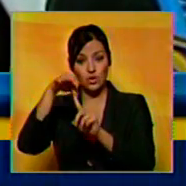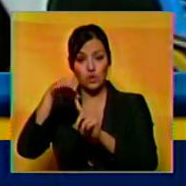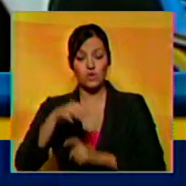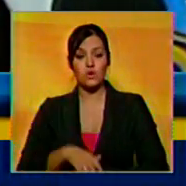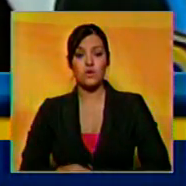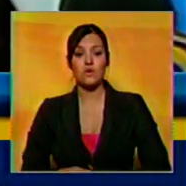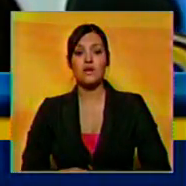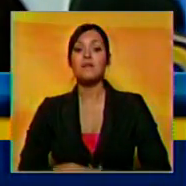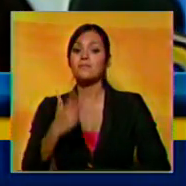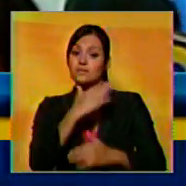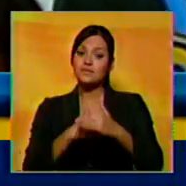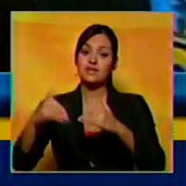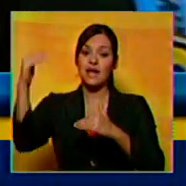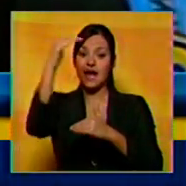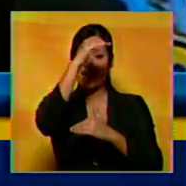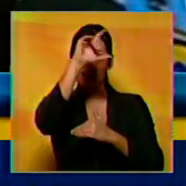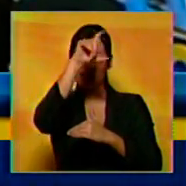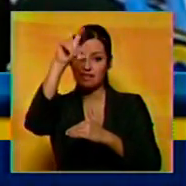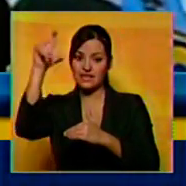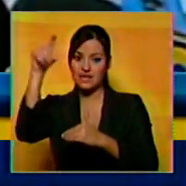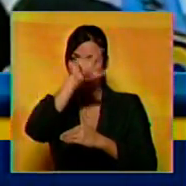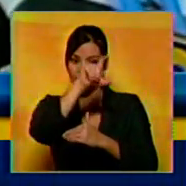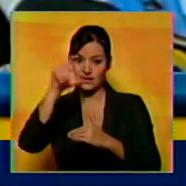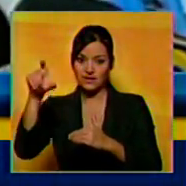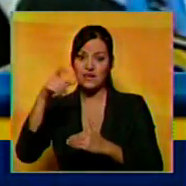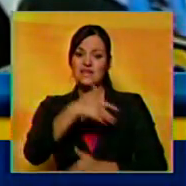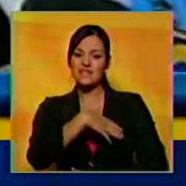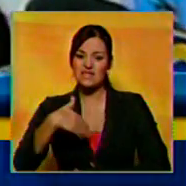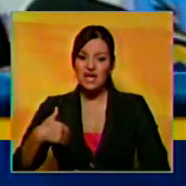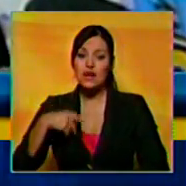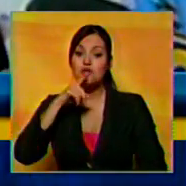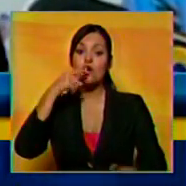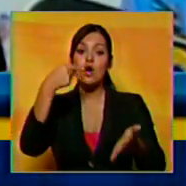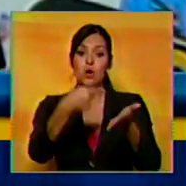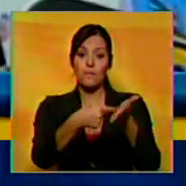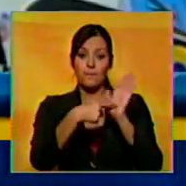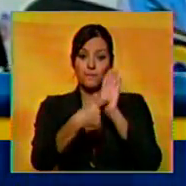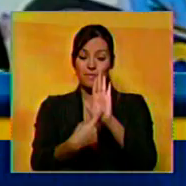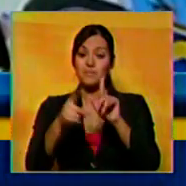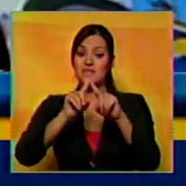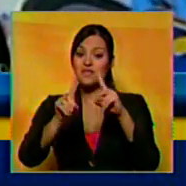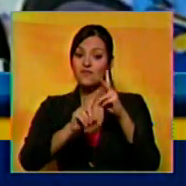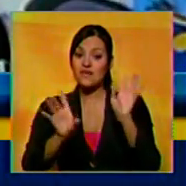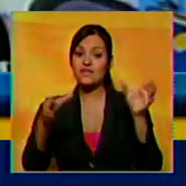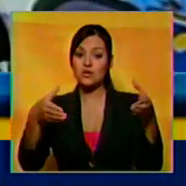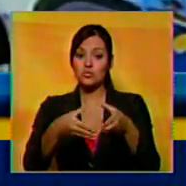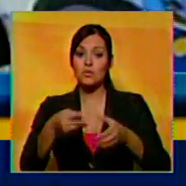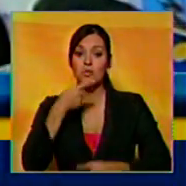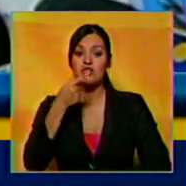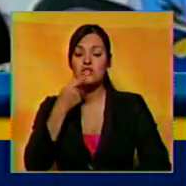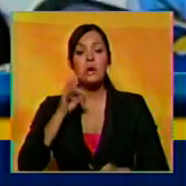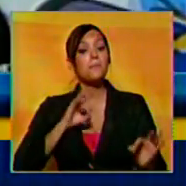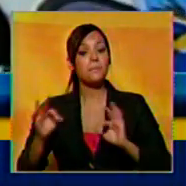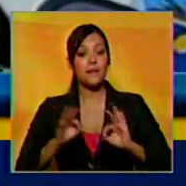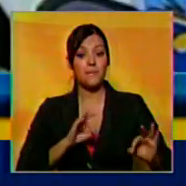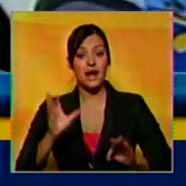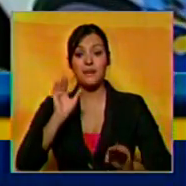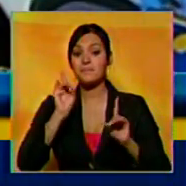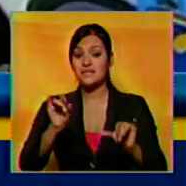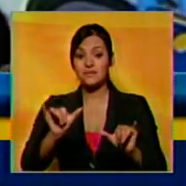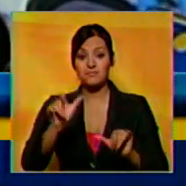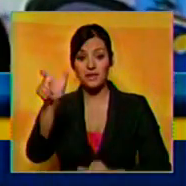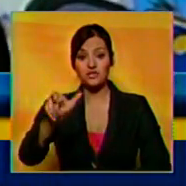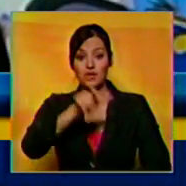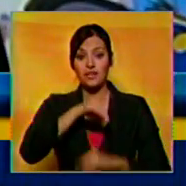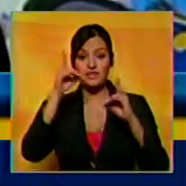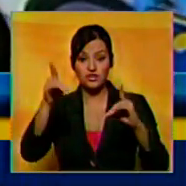los renglones superiores de la boleta para colocar allí las tarjetas de los distintos partidos con miras a que sean los electores y las